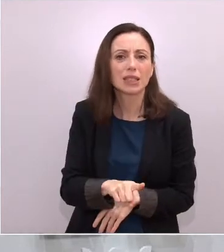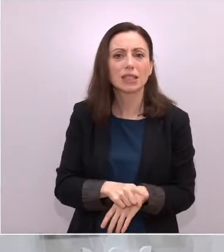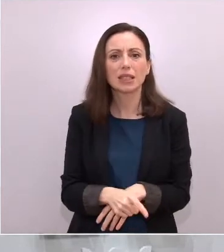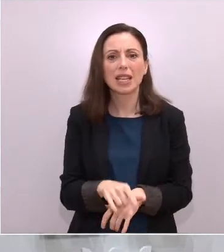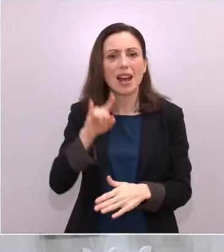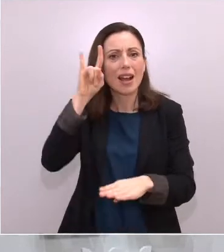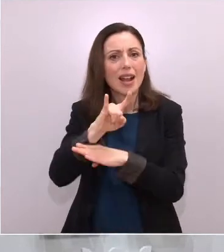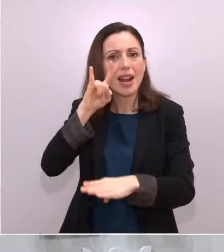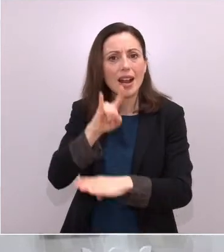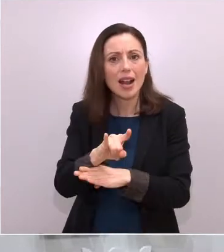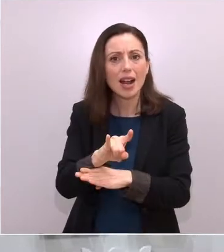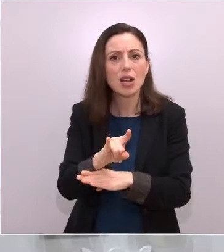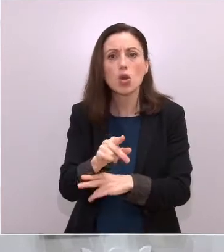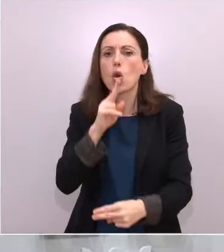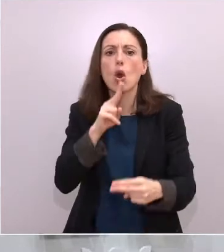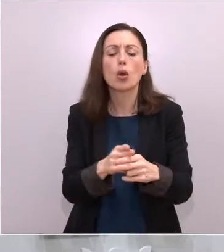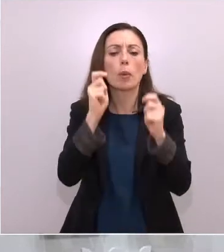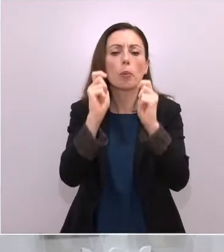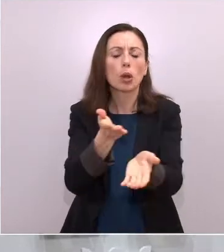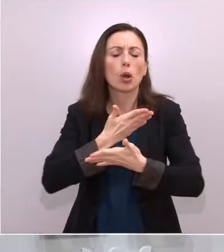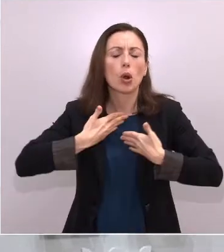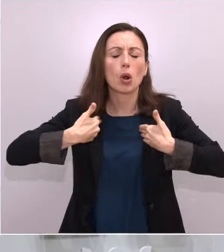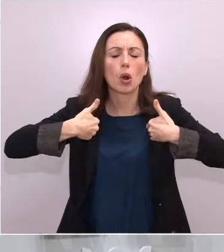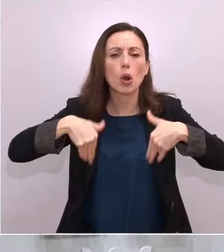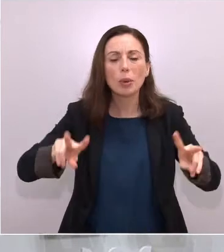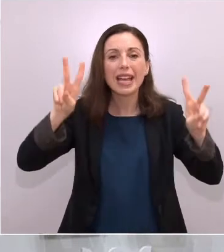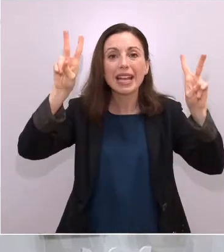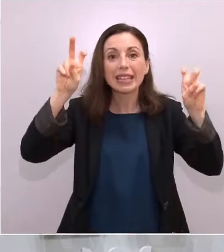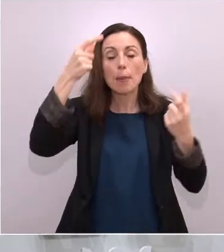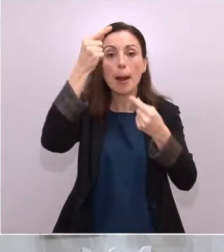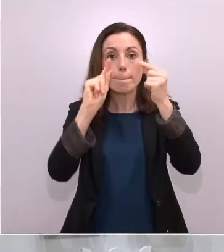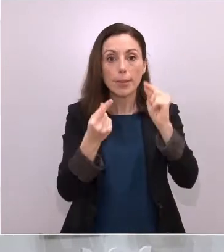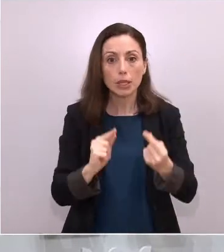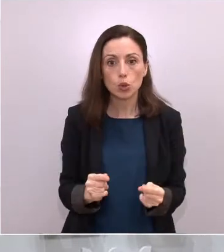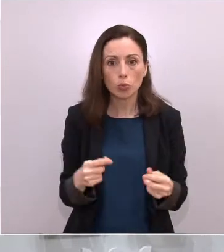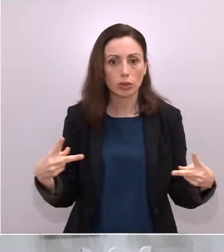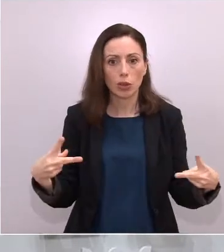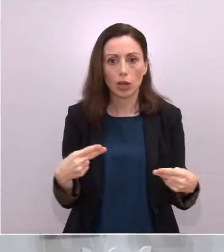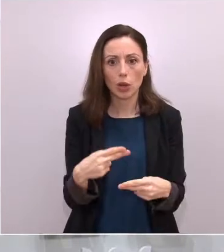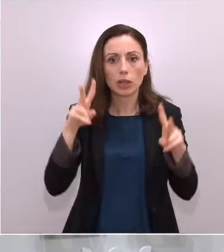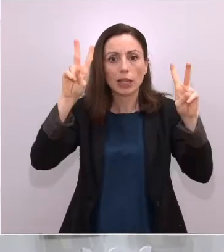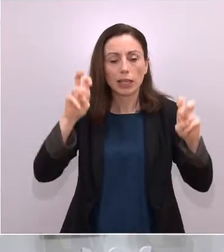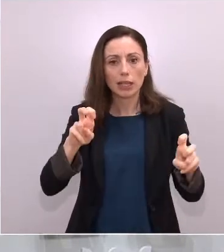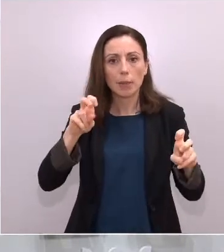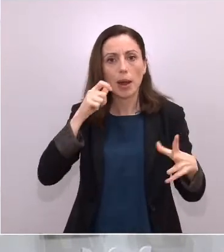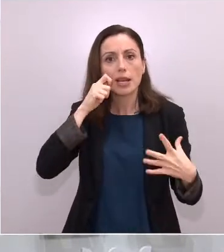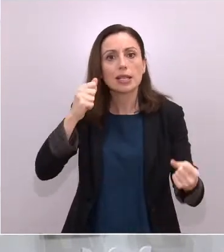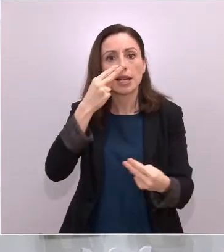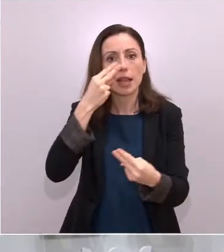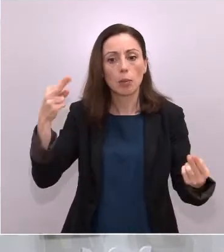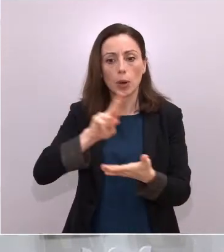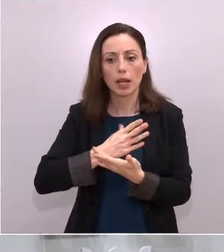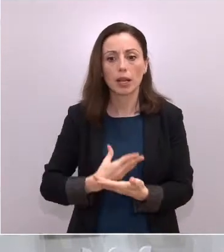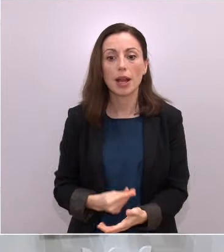un engaño o como quieran llamarlo, que haya recortes en el presupuesto de la sanidad pública regional.